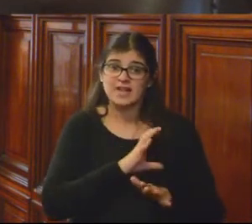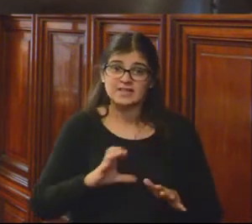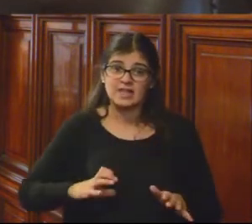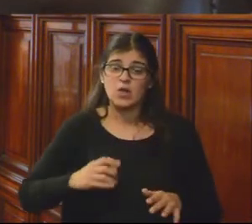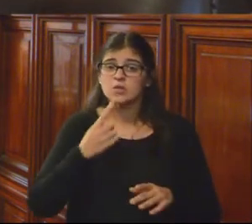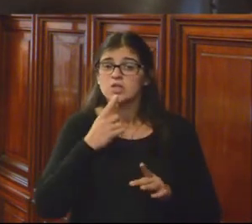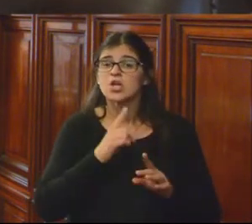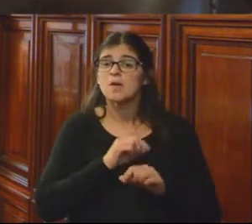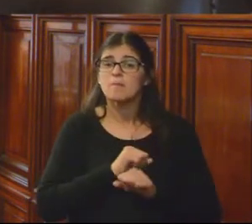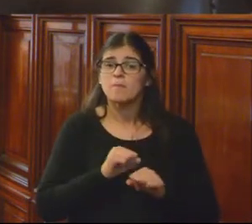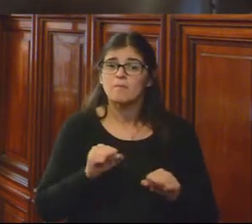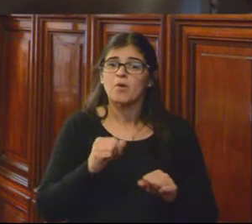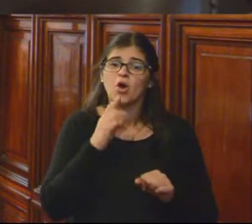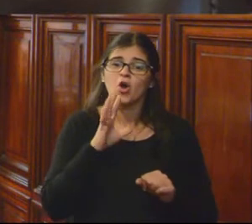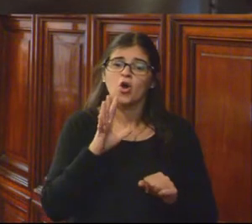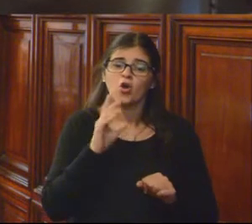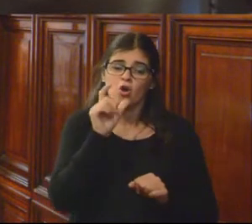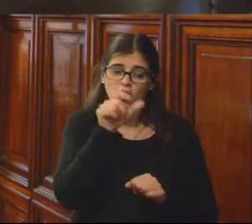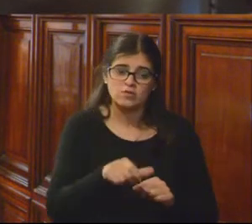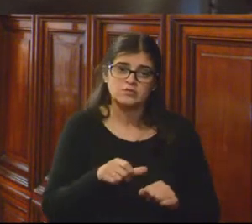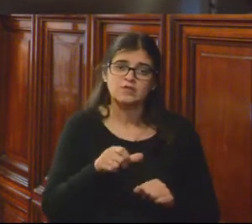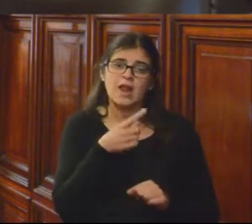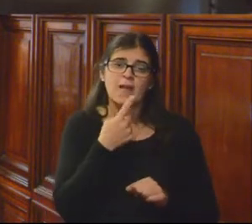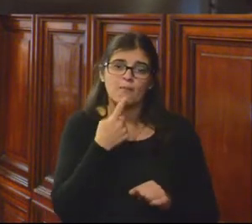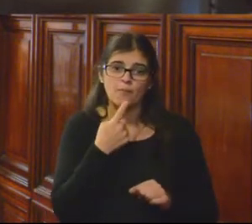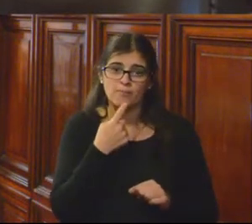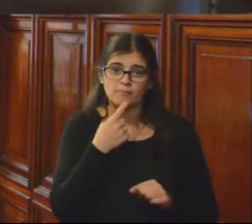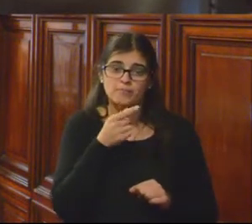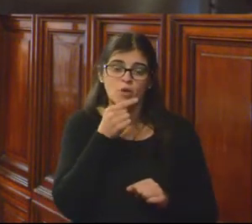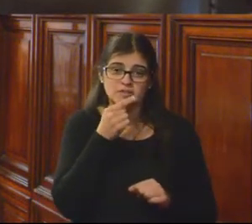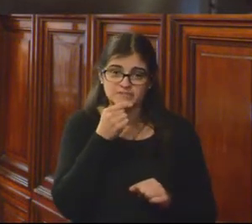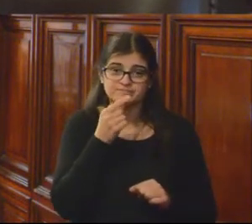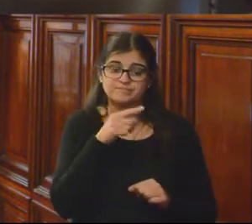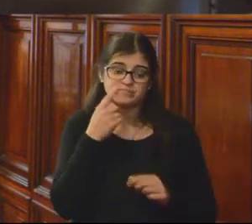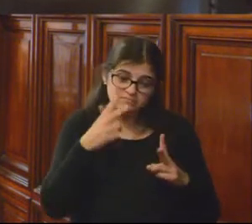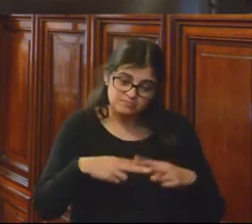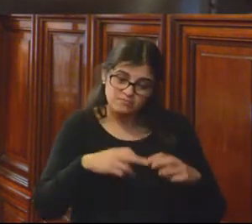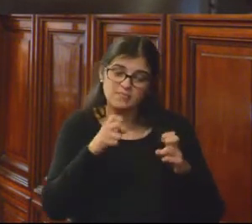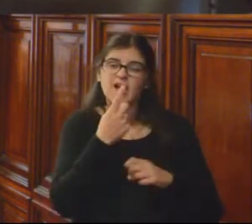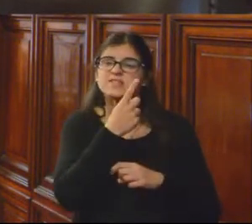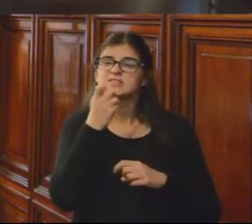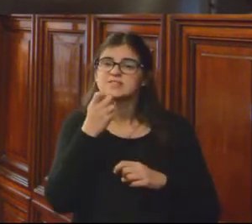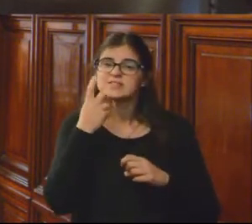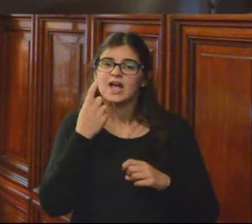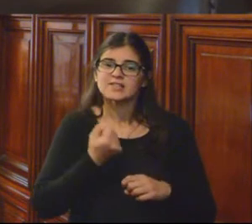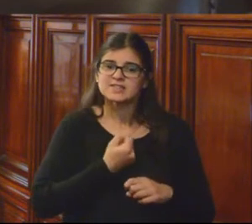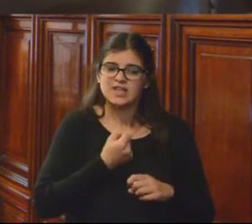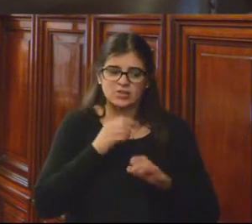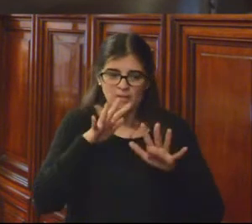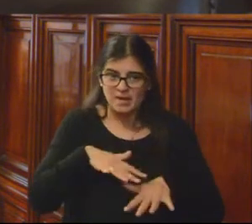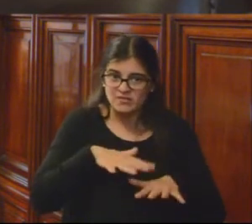somos implacables con la policía, me gustaría saber si podemos acceder a las investigaciones de esos 100 asesinatos de manifestantes